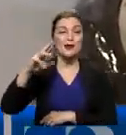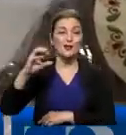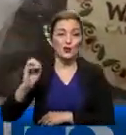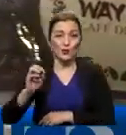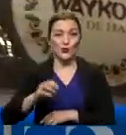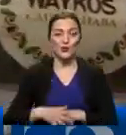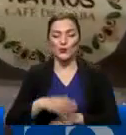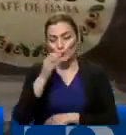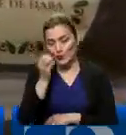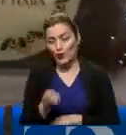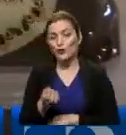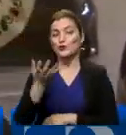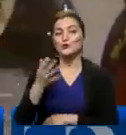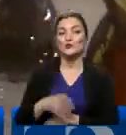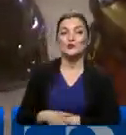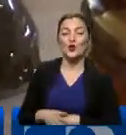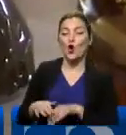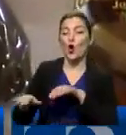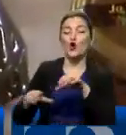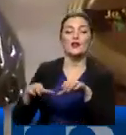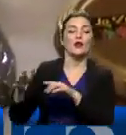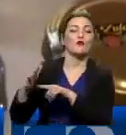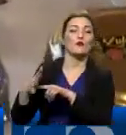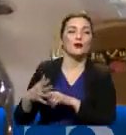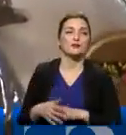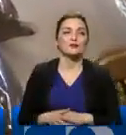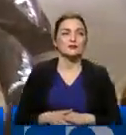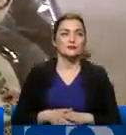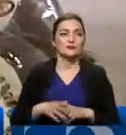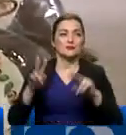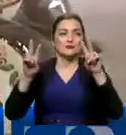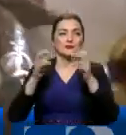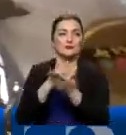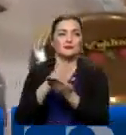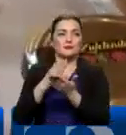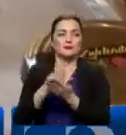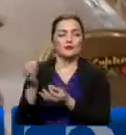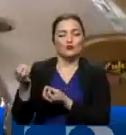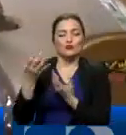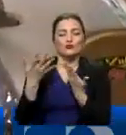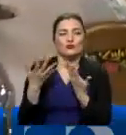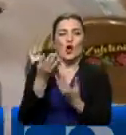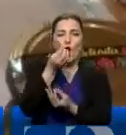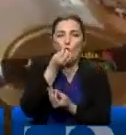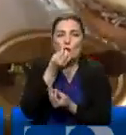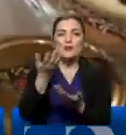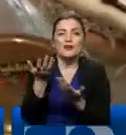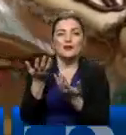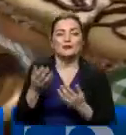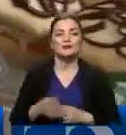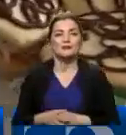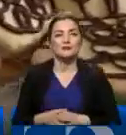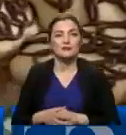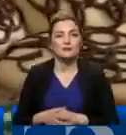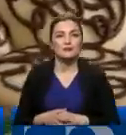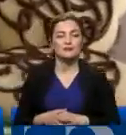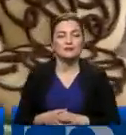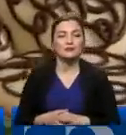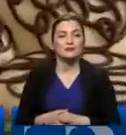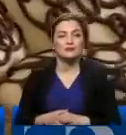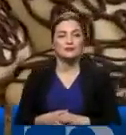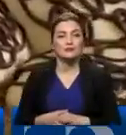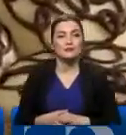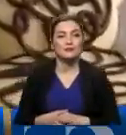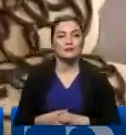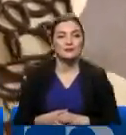días, Marco, él es coordinador de la feria, de la parte gastronómica. Cuéntenos un poquito sobre la gastronomía de esta feria, que va a